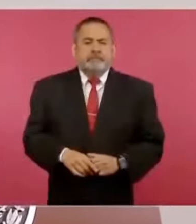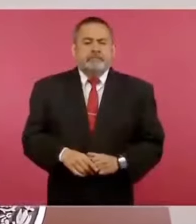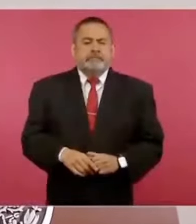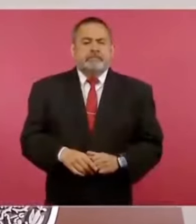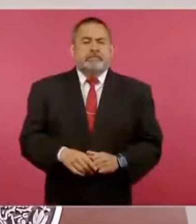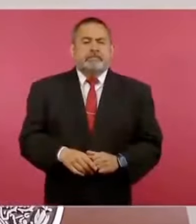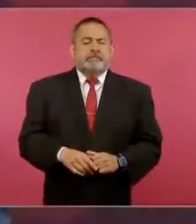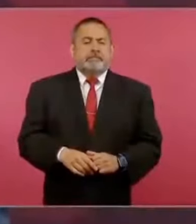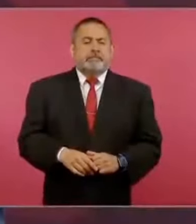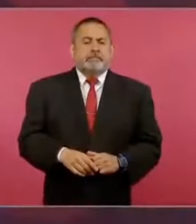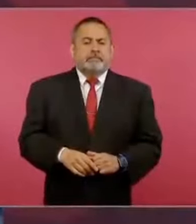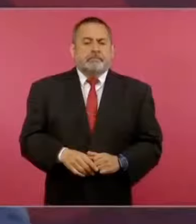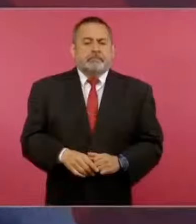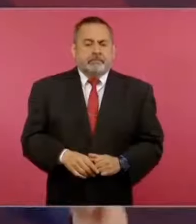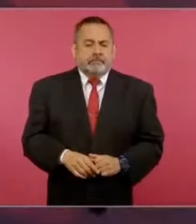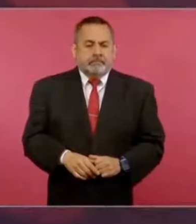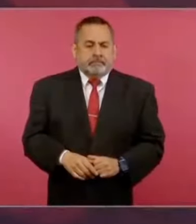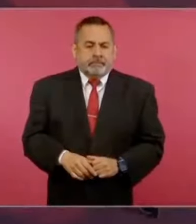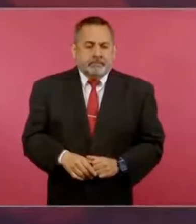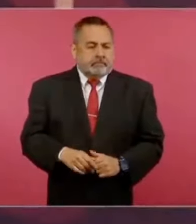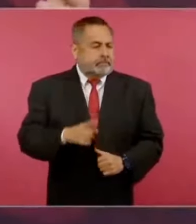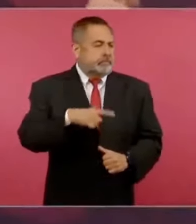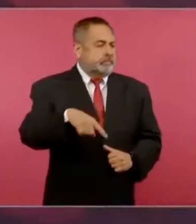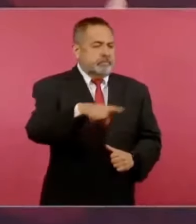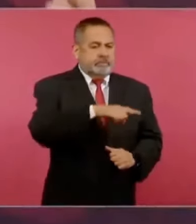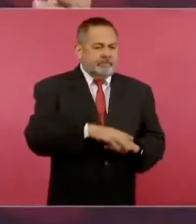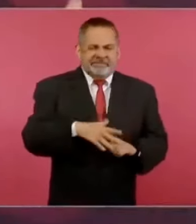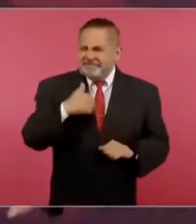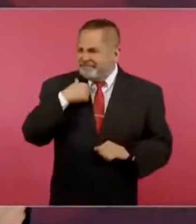que quieran sacar raja